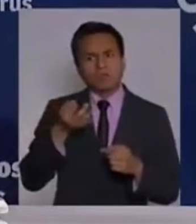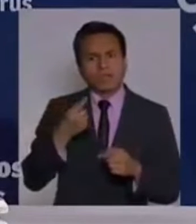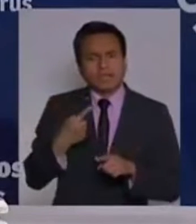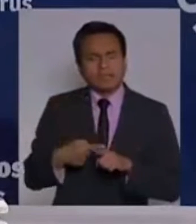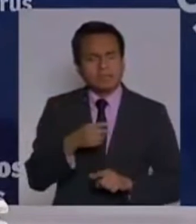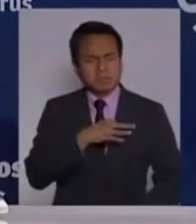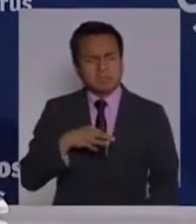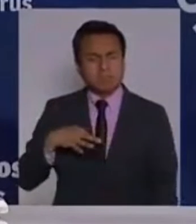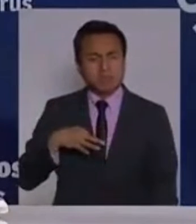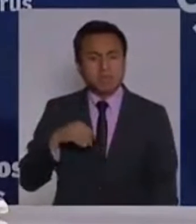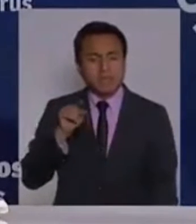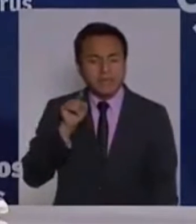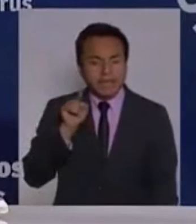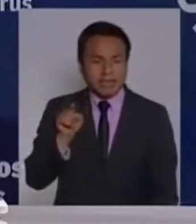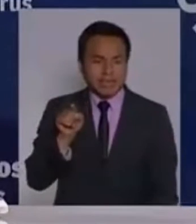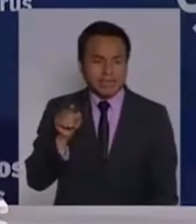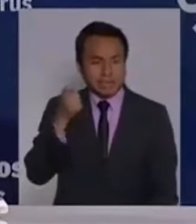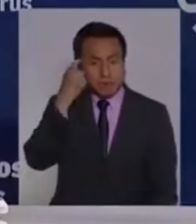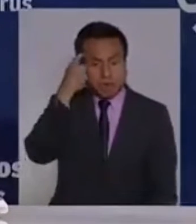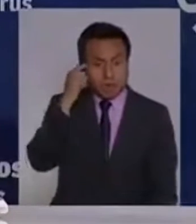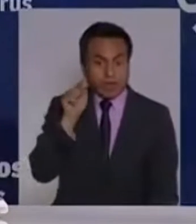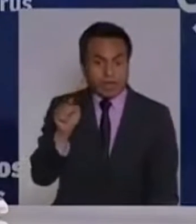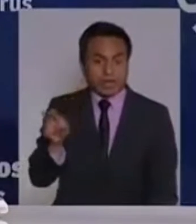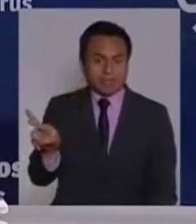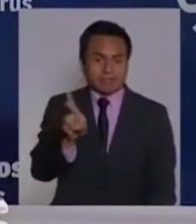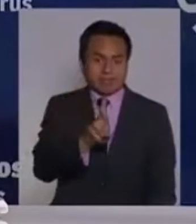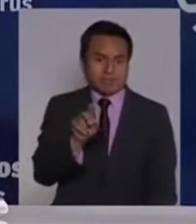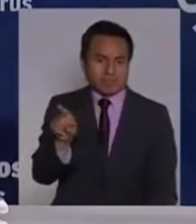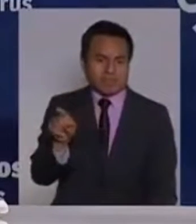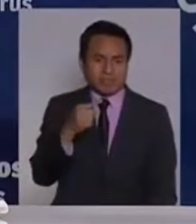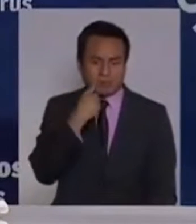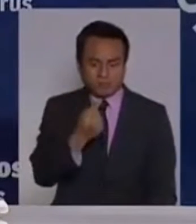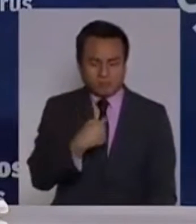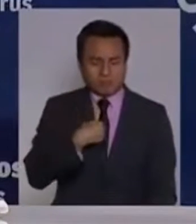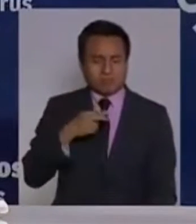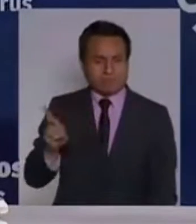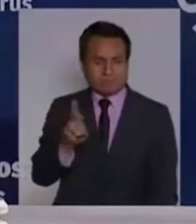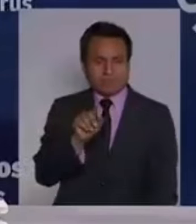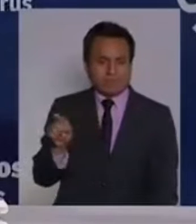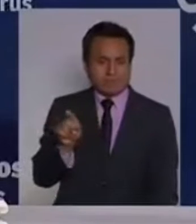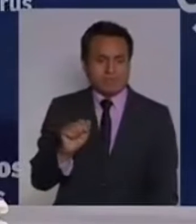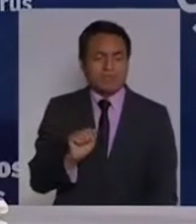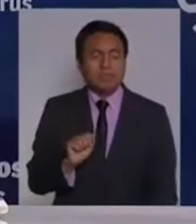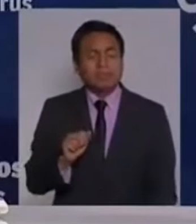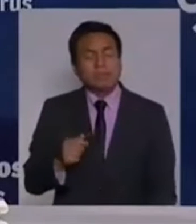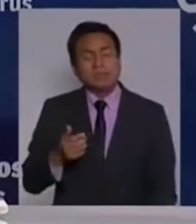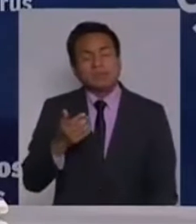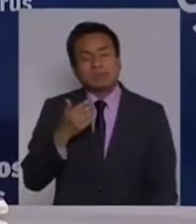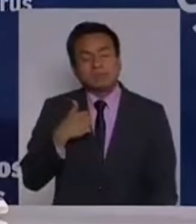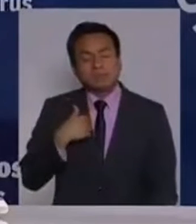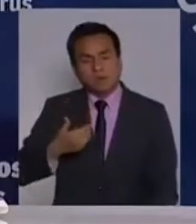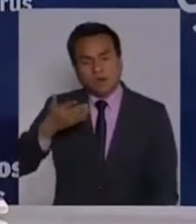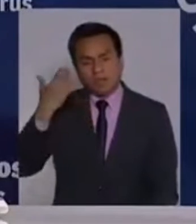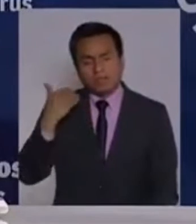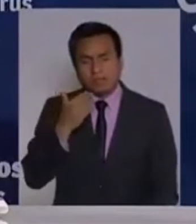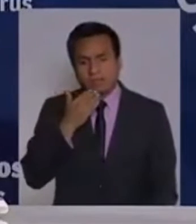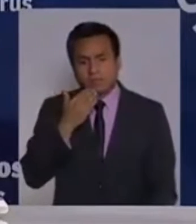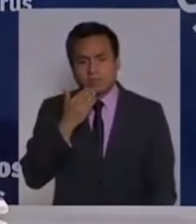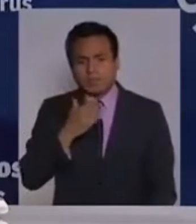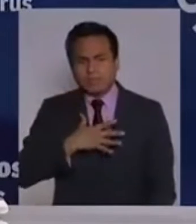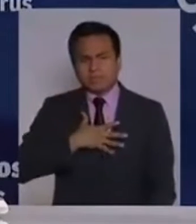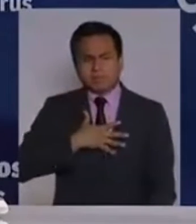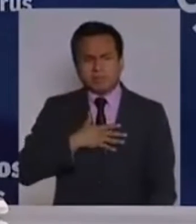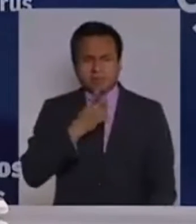del ex ministro creo que es él el que tiene que responder a esta pregunta inicialmente yo tuve también la